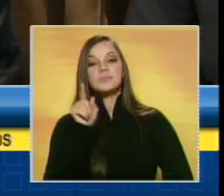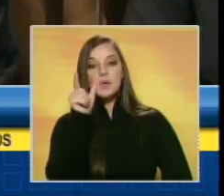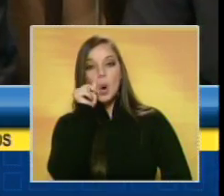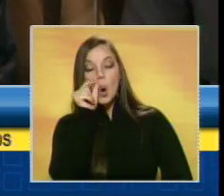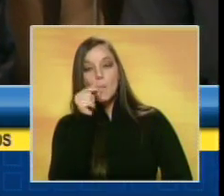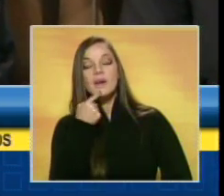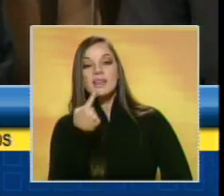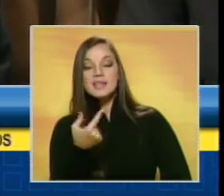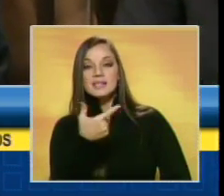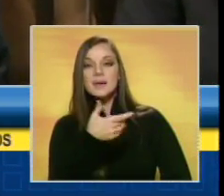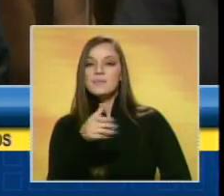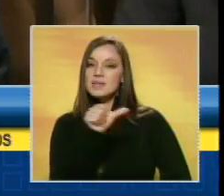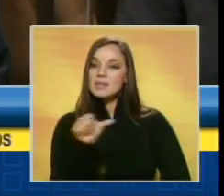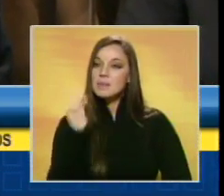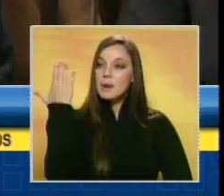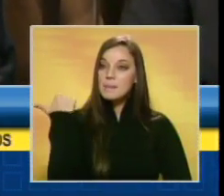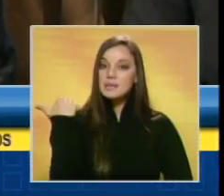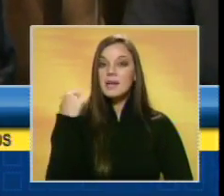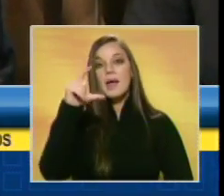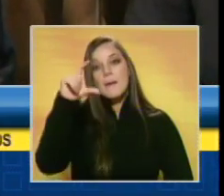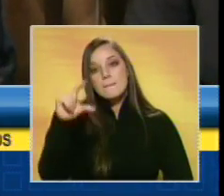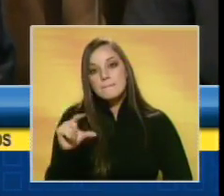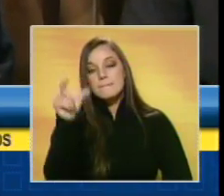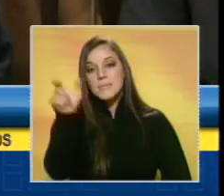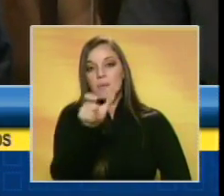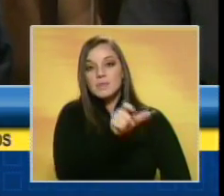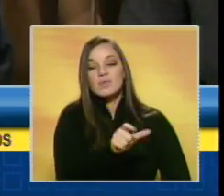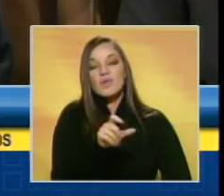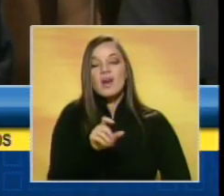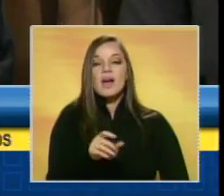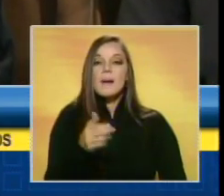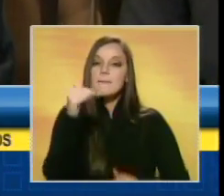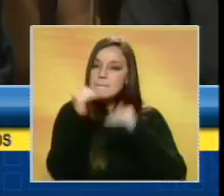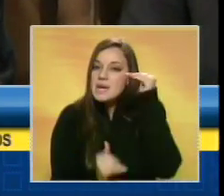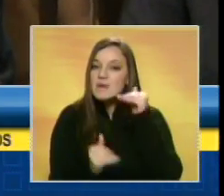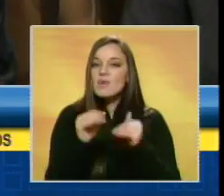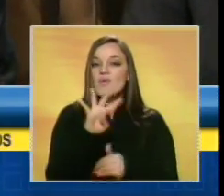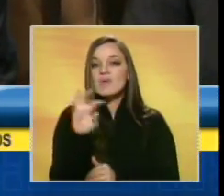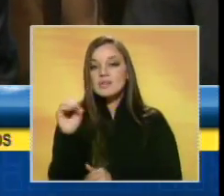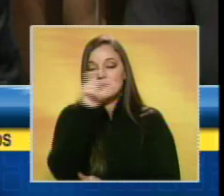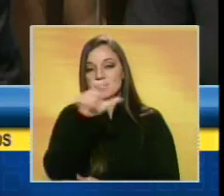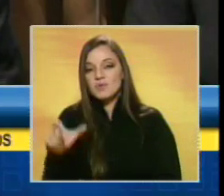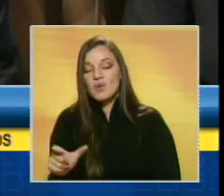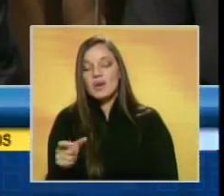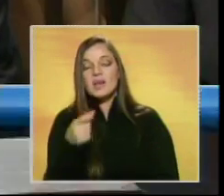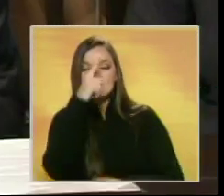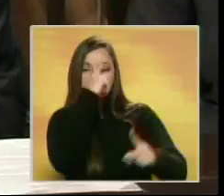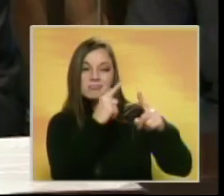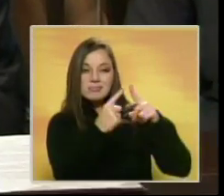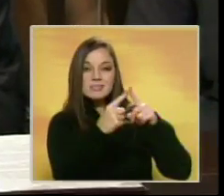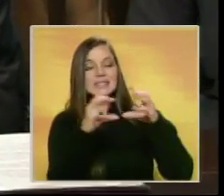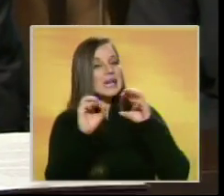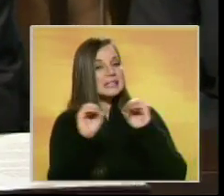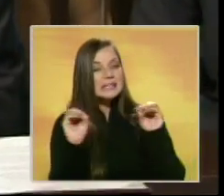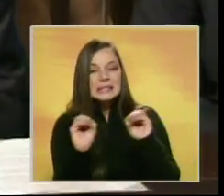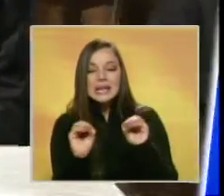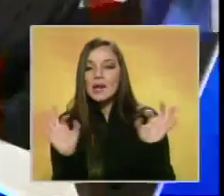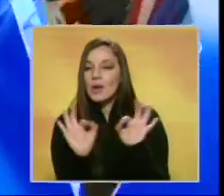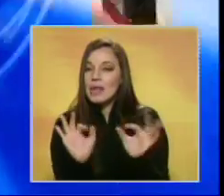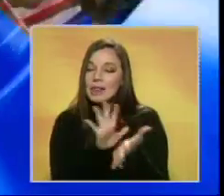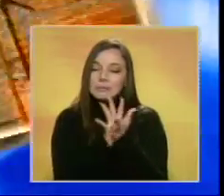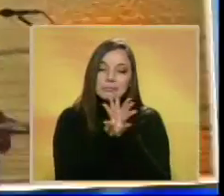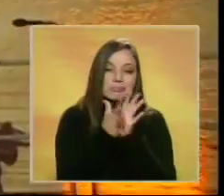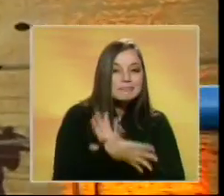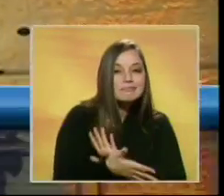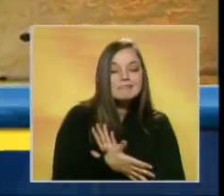resaltó que la semana pasada hubo menos de 40 casos registrados y que el objetivo común es alcanzar 0 casos.